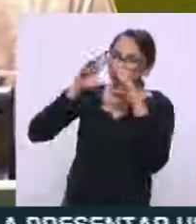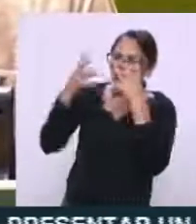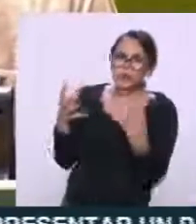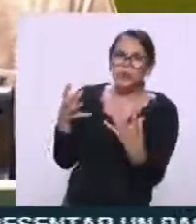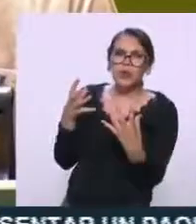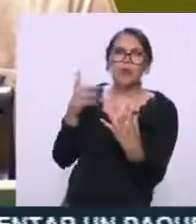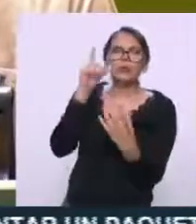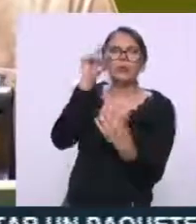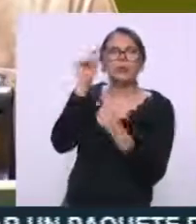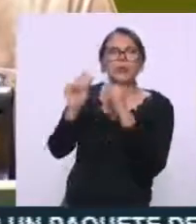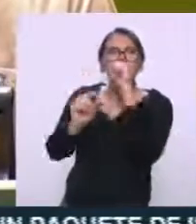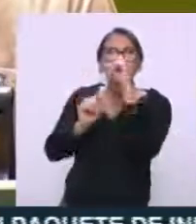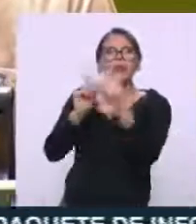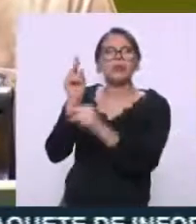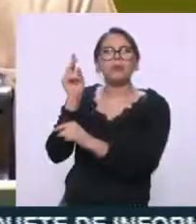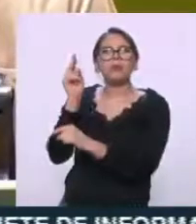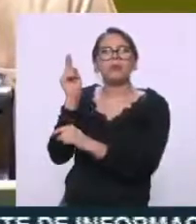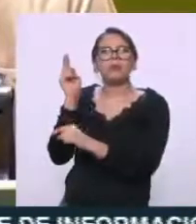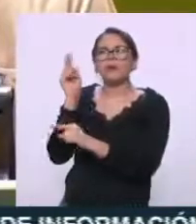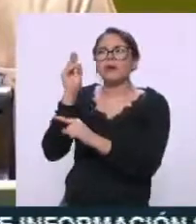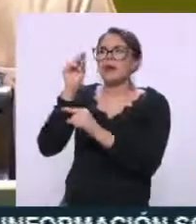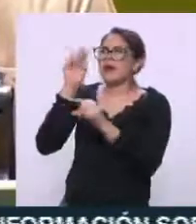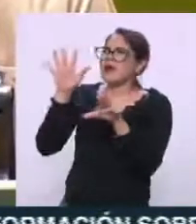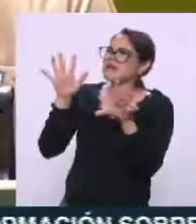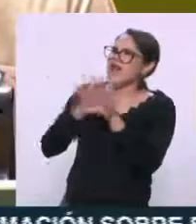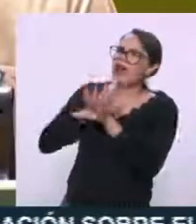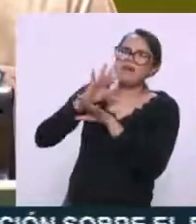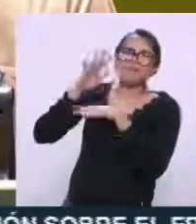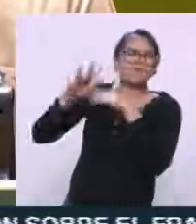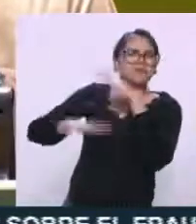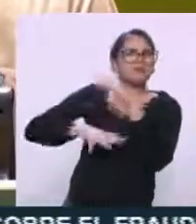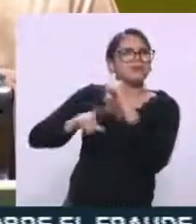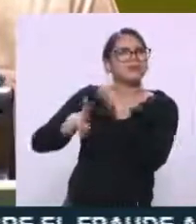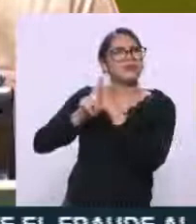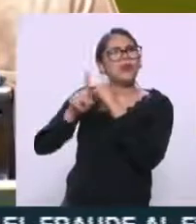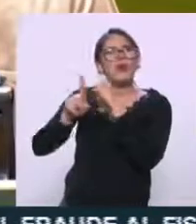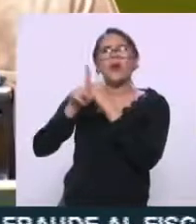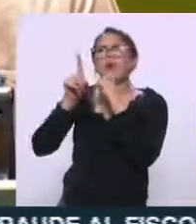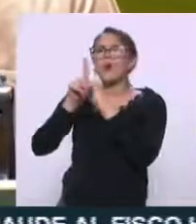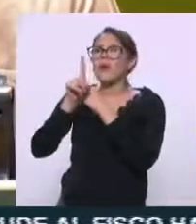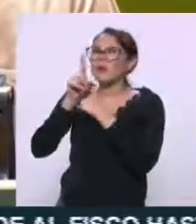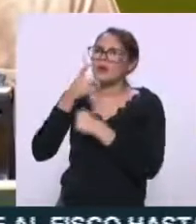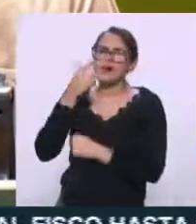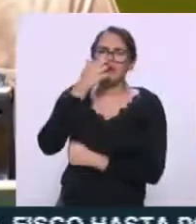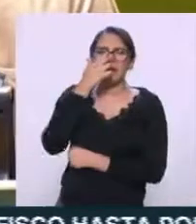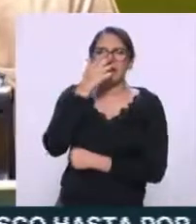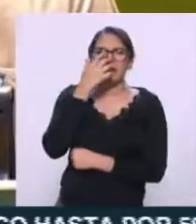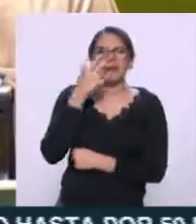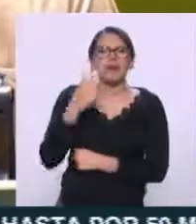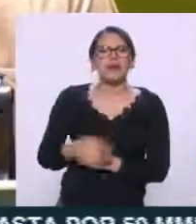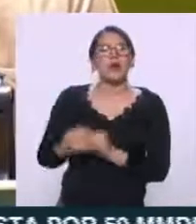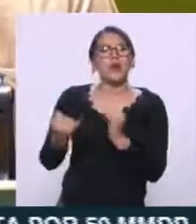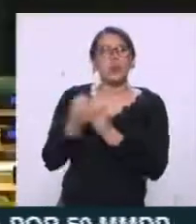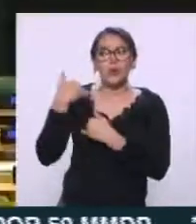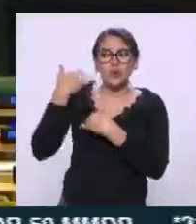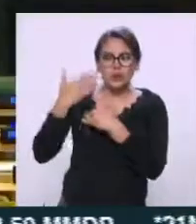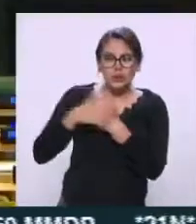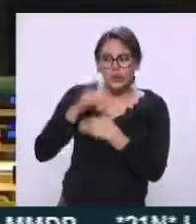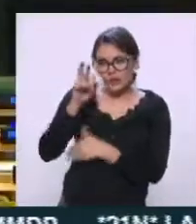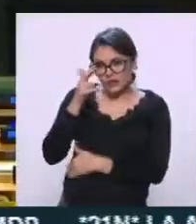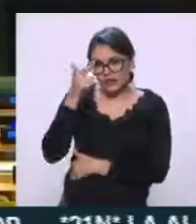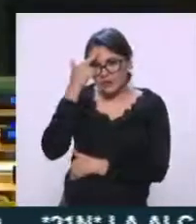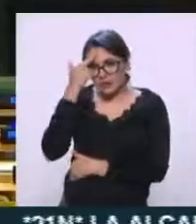el cambio climático. Luego se avecina también una crisis muy grande, como sabemos, por